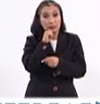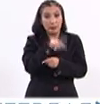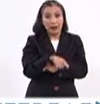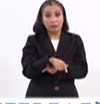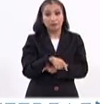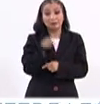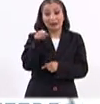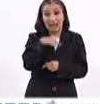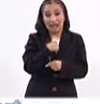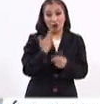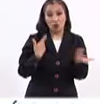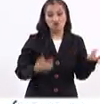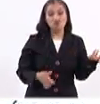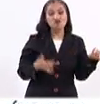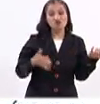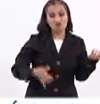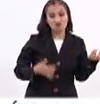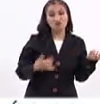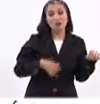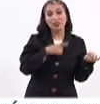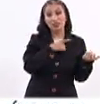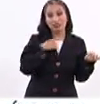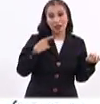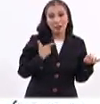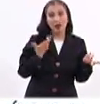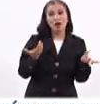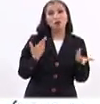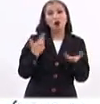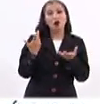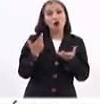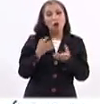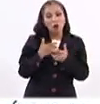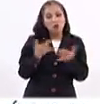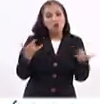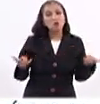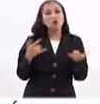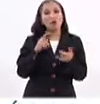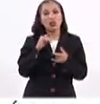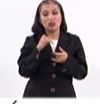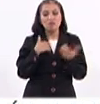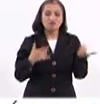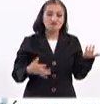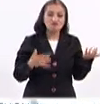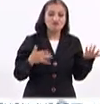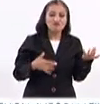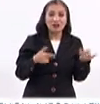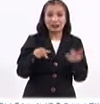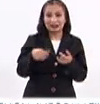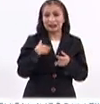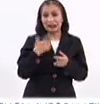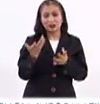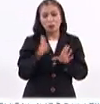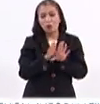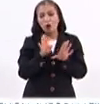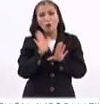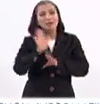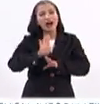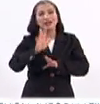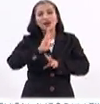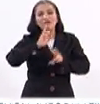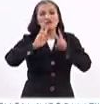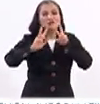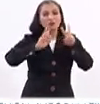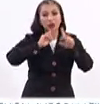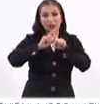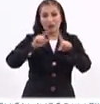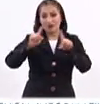incluso él con la guitarra tuvo que hacer la interpretación del cuento propiamente. Y pues era una especie como de voces,